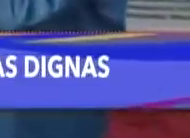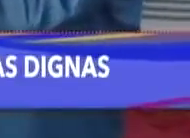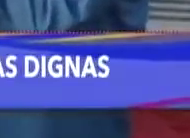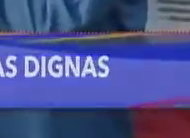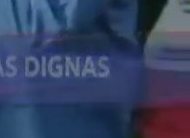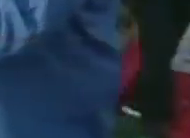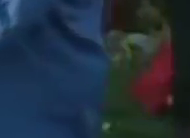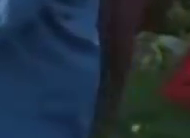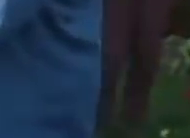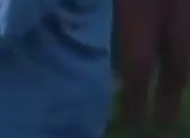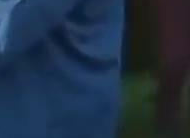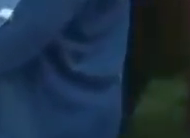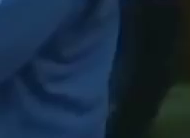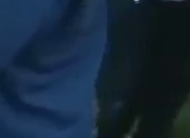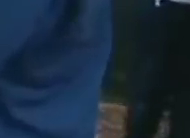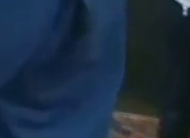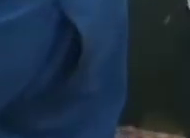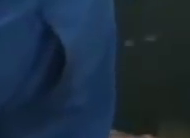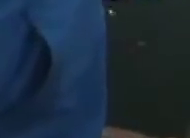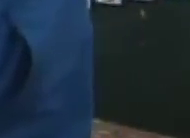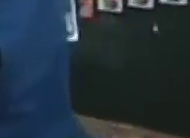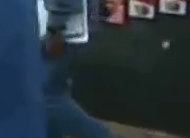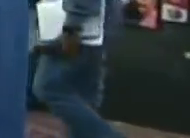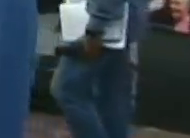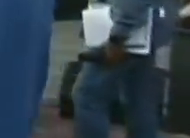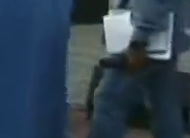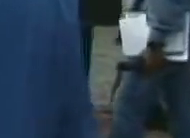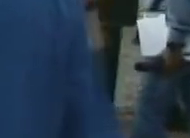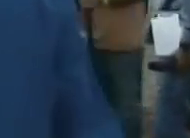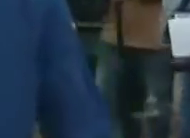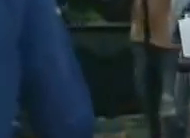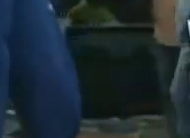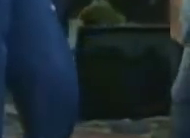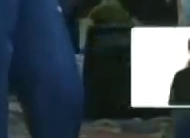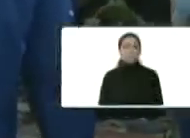Una plaza con un busto de nuestro comandante Chávez.